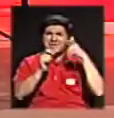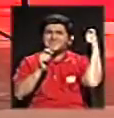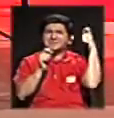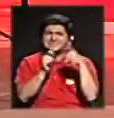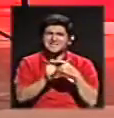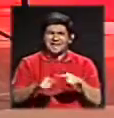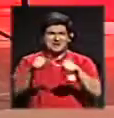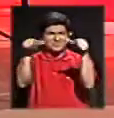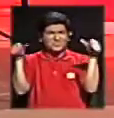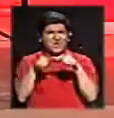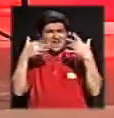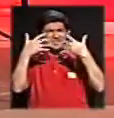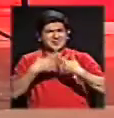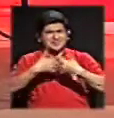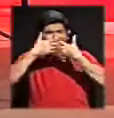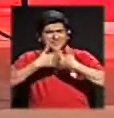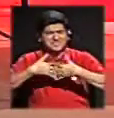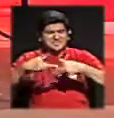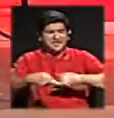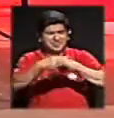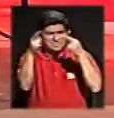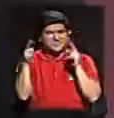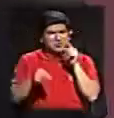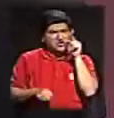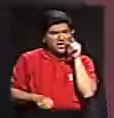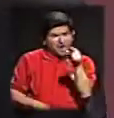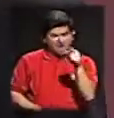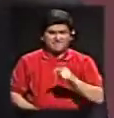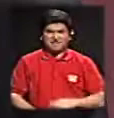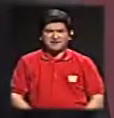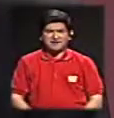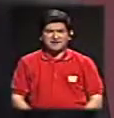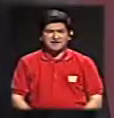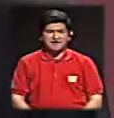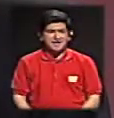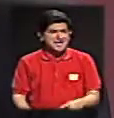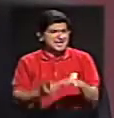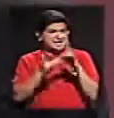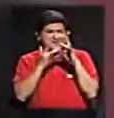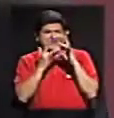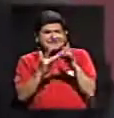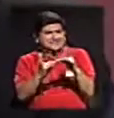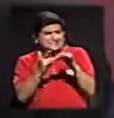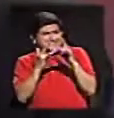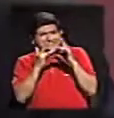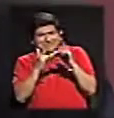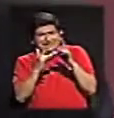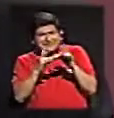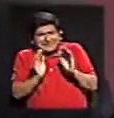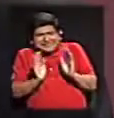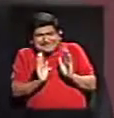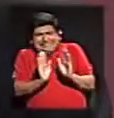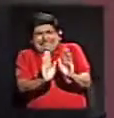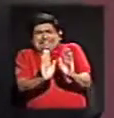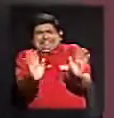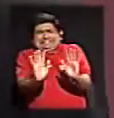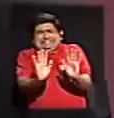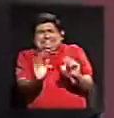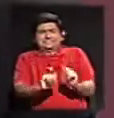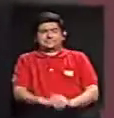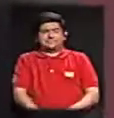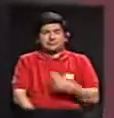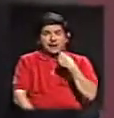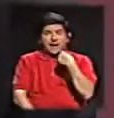donde sectores empresariales de nuestra región han sido especialmente reactivos o recelosos cuando